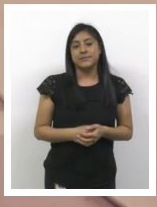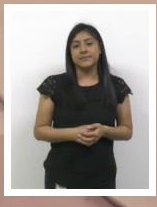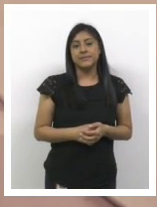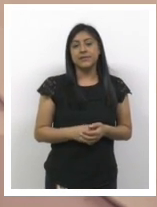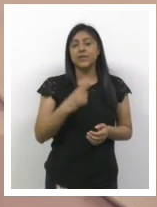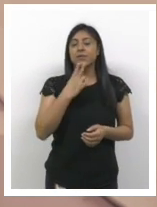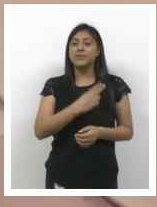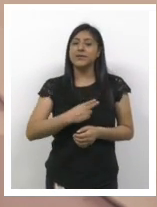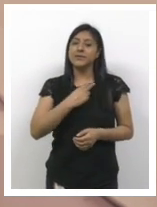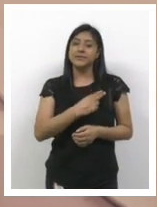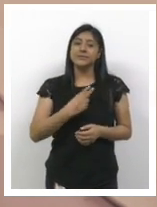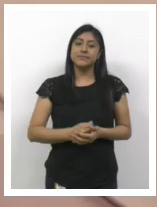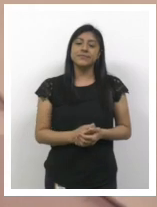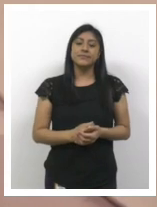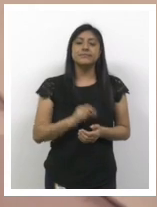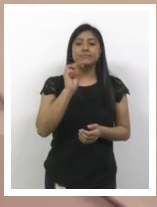perseverancia, ¿verdad?, y